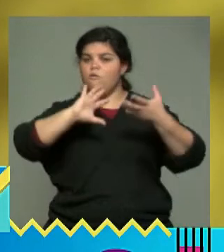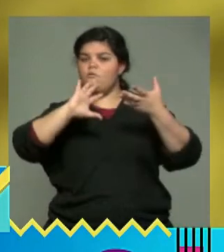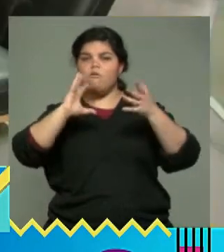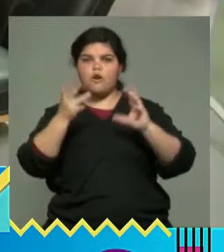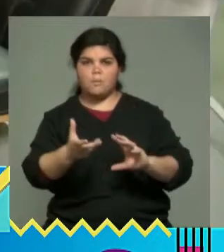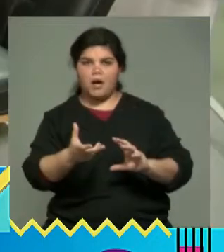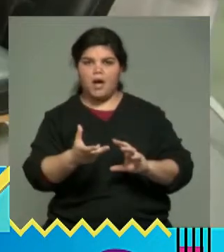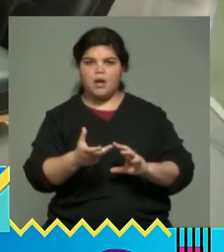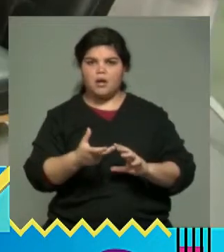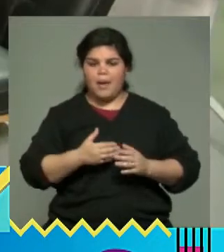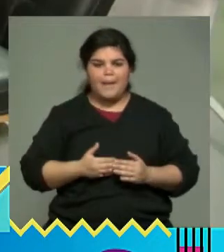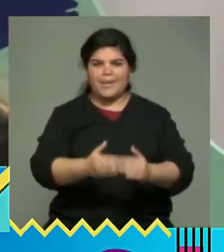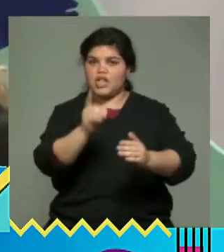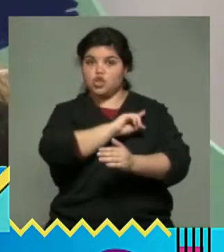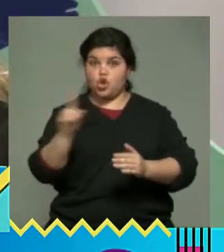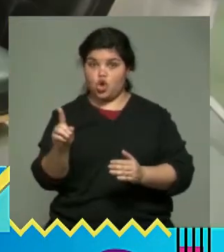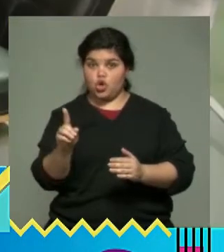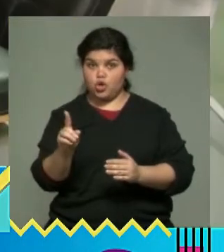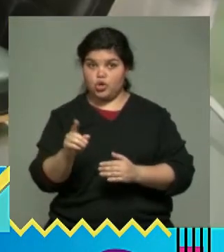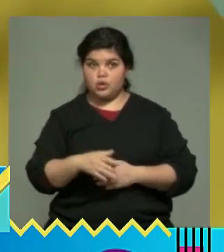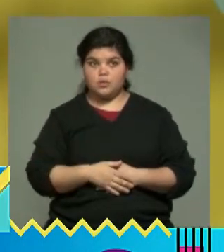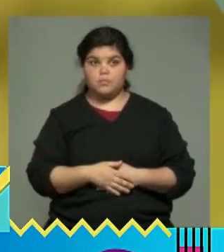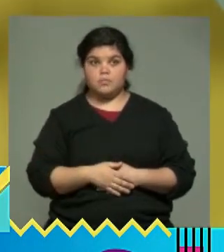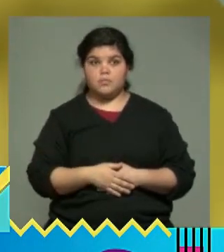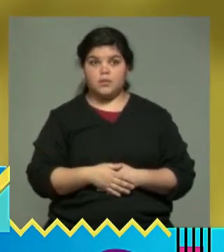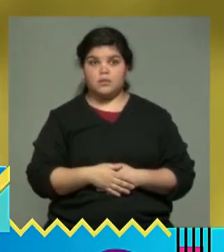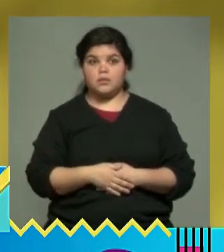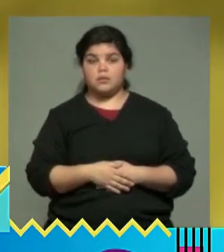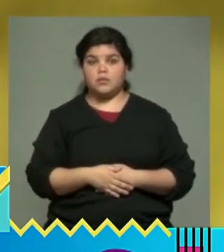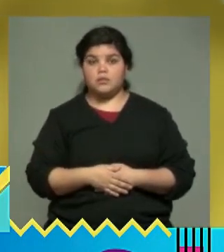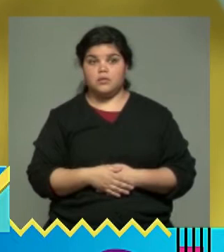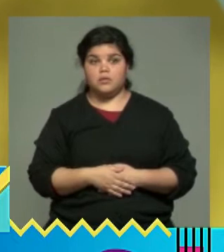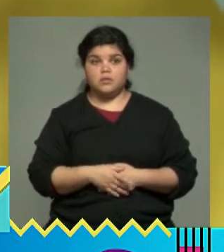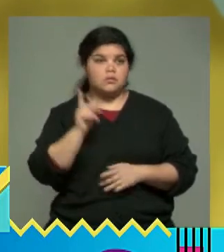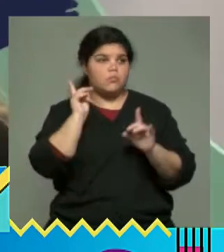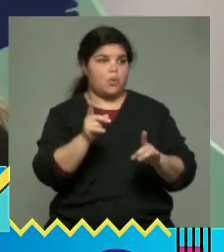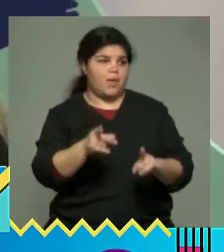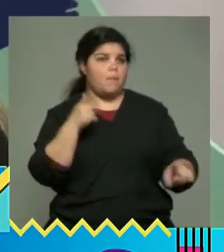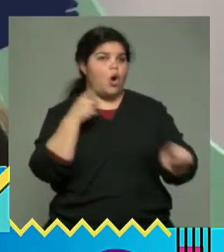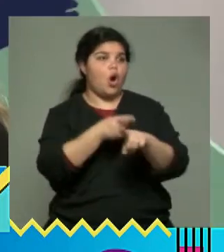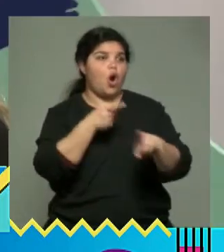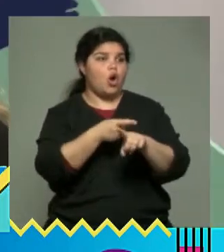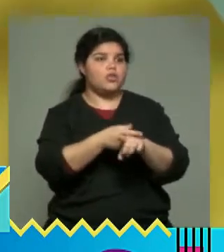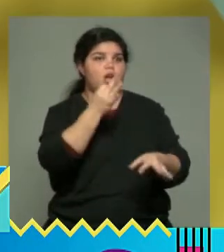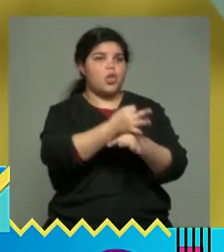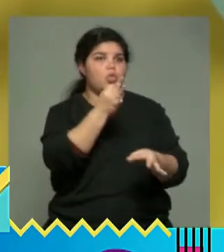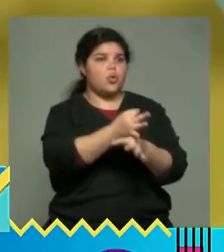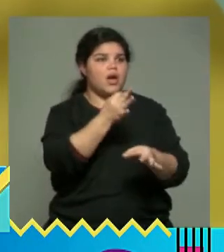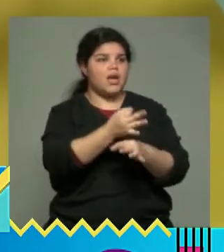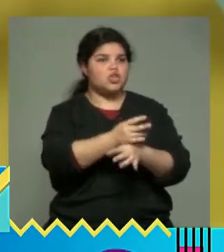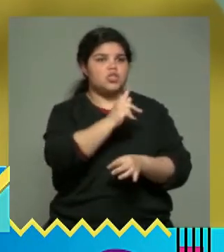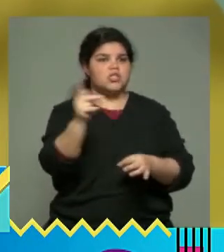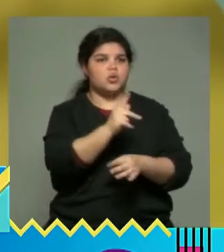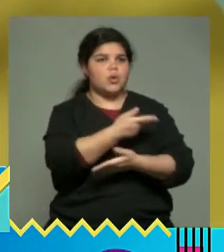llegar a un embarazo no deseado. Sin embargo, se oponen, por ejemplo, a la educación sexual integral. Eso es lo que te iba a decir. Entonces, ¿cómo te puedes oponer a